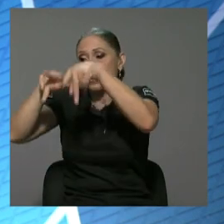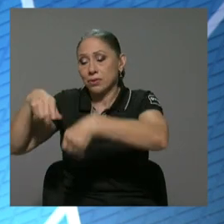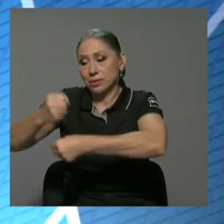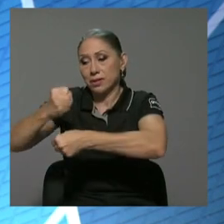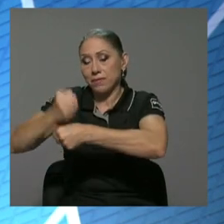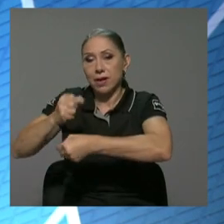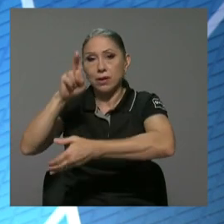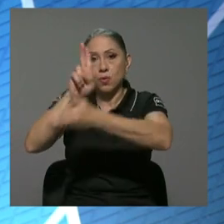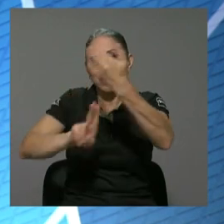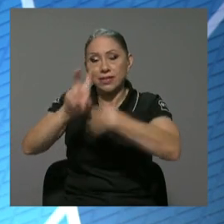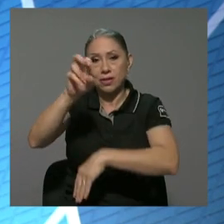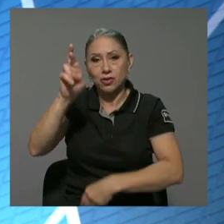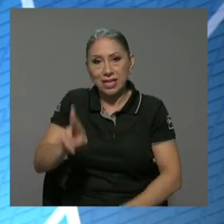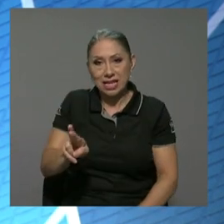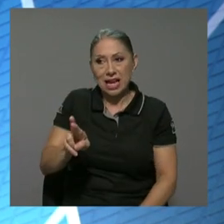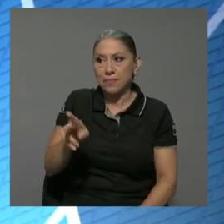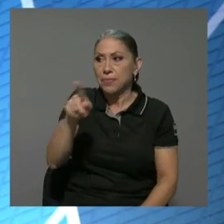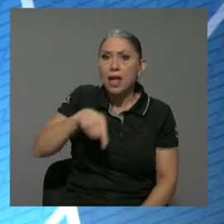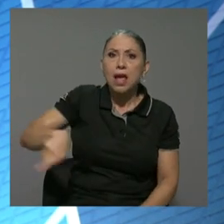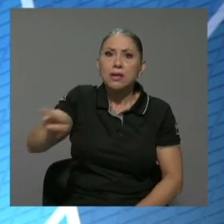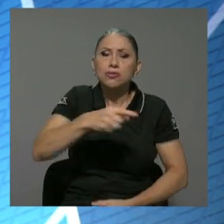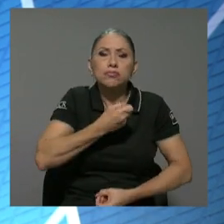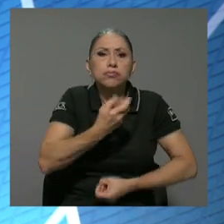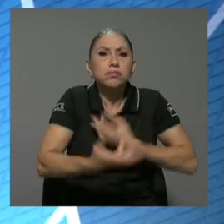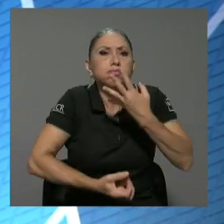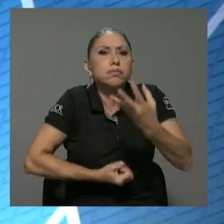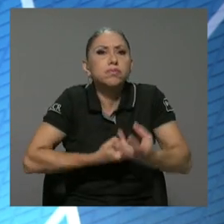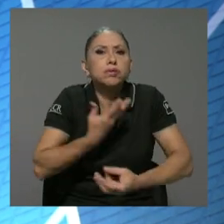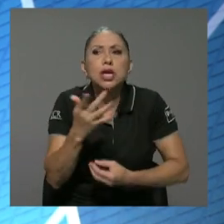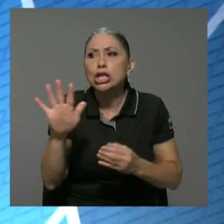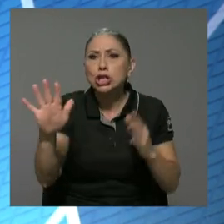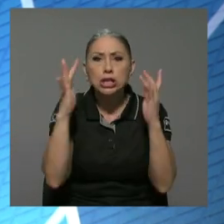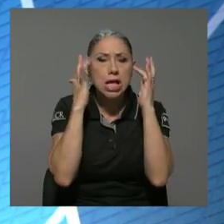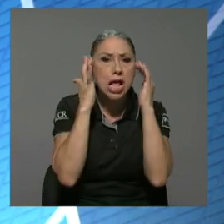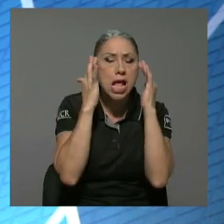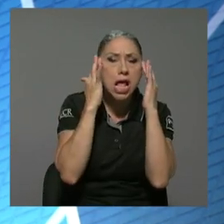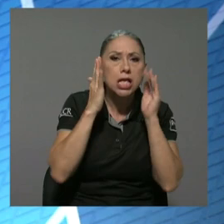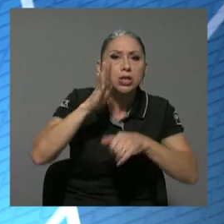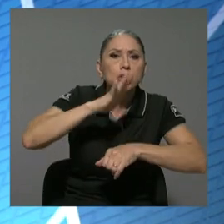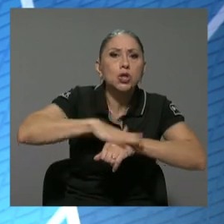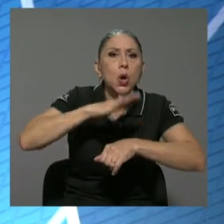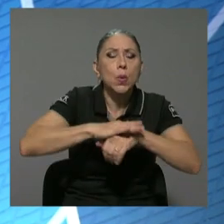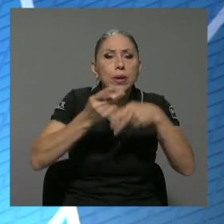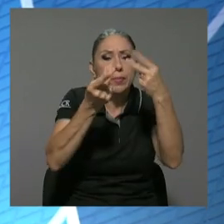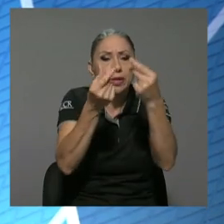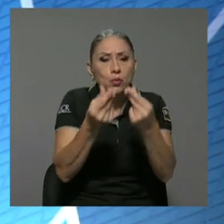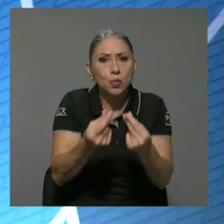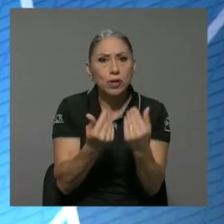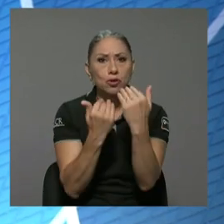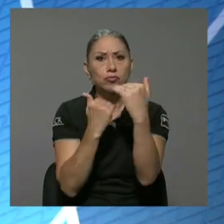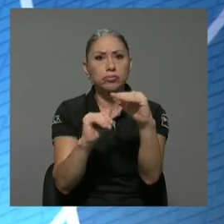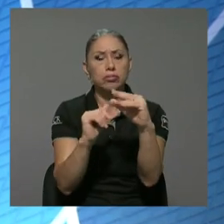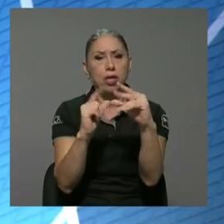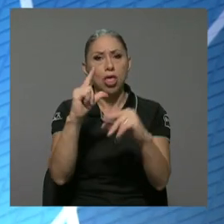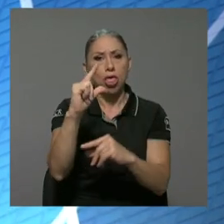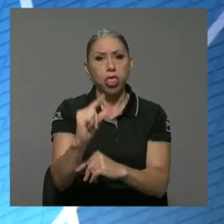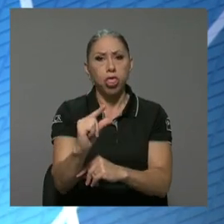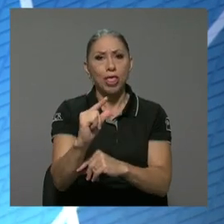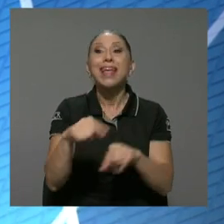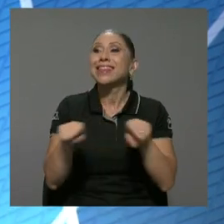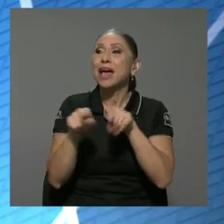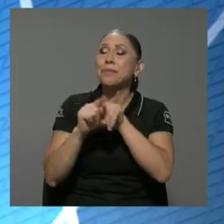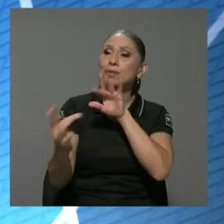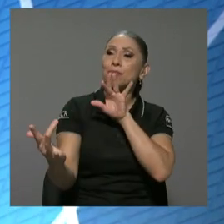Rica manifestando sus preocupaciones en torno a los recortes presupuestarios. Pero también tenemos otro pase con